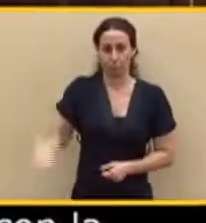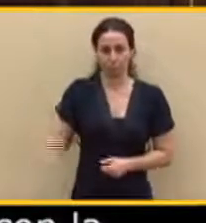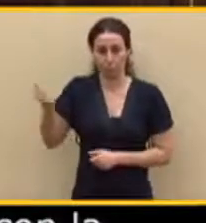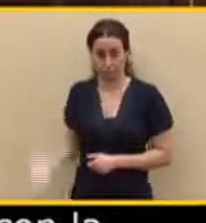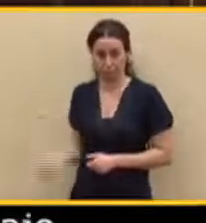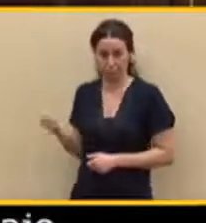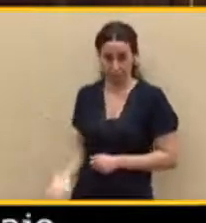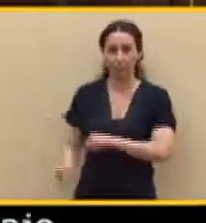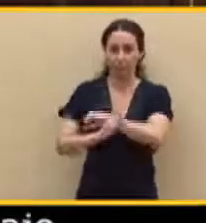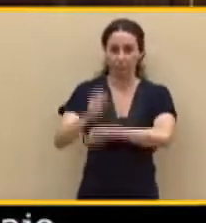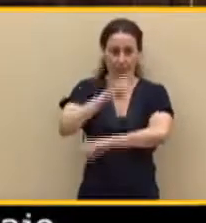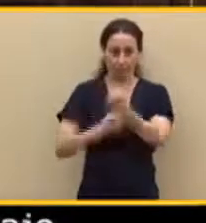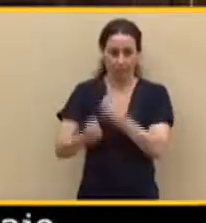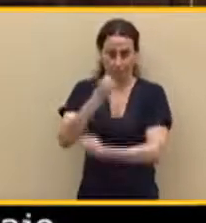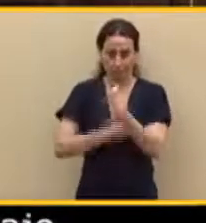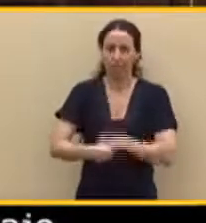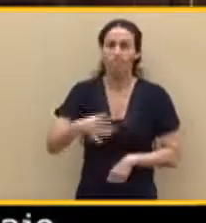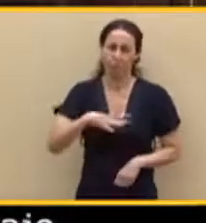vergüenza, señorías! ¡Qué vergüenza!